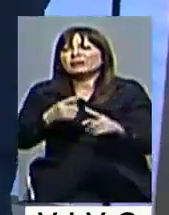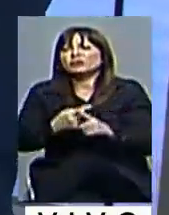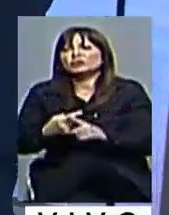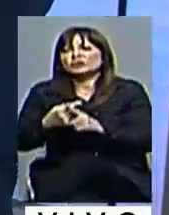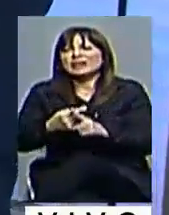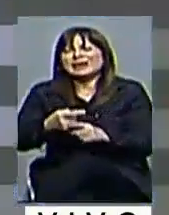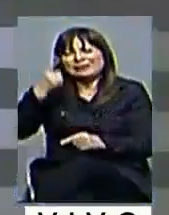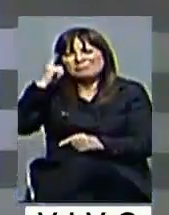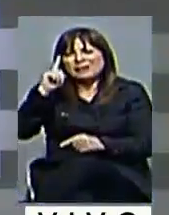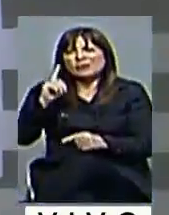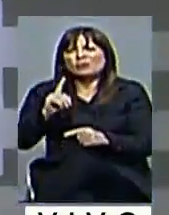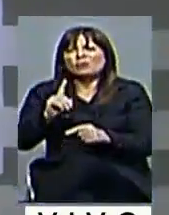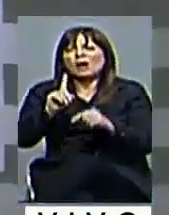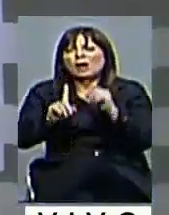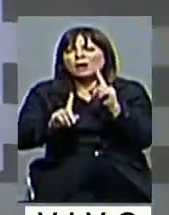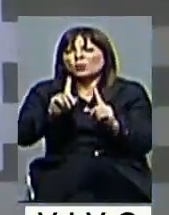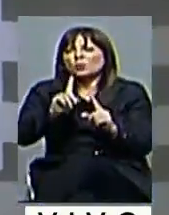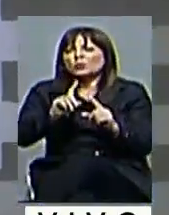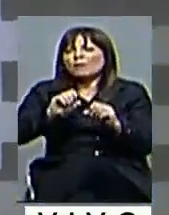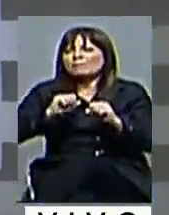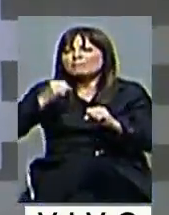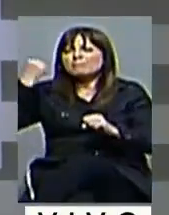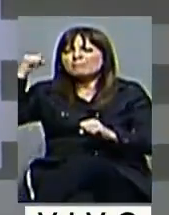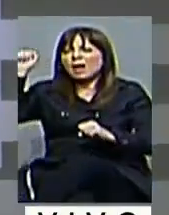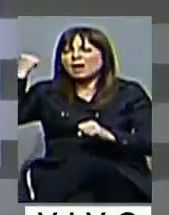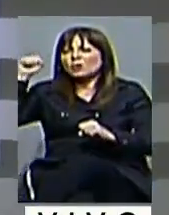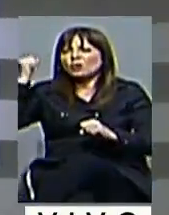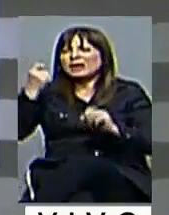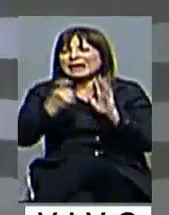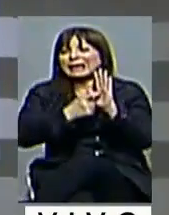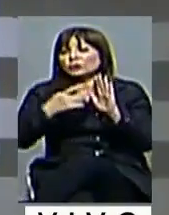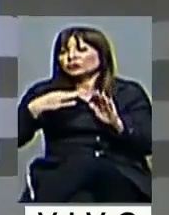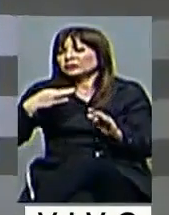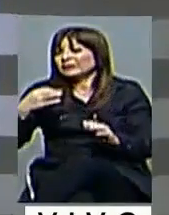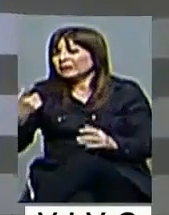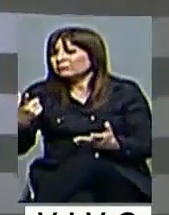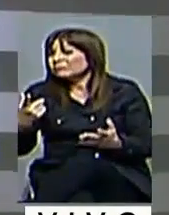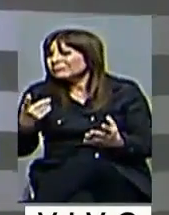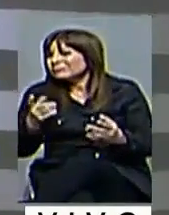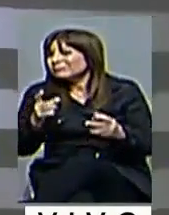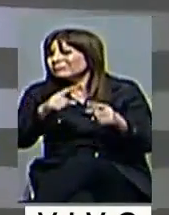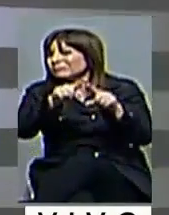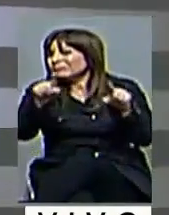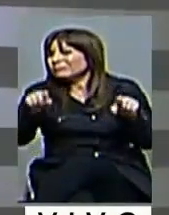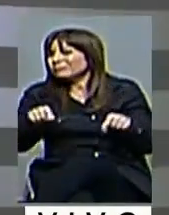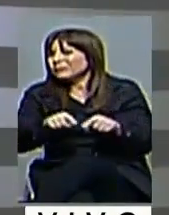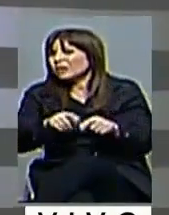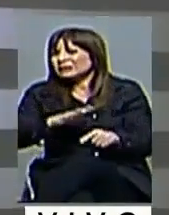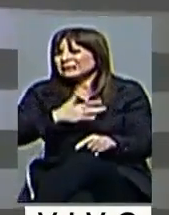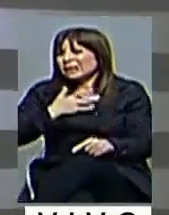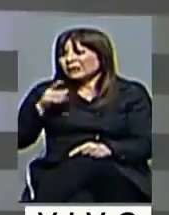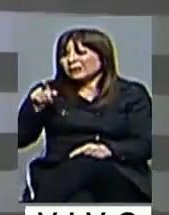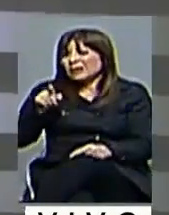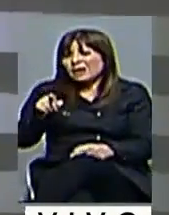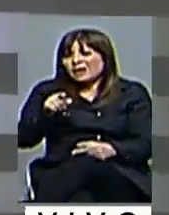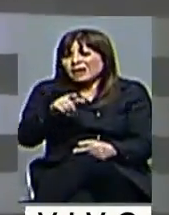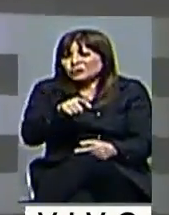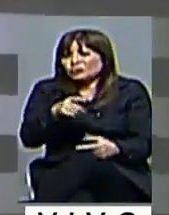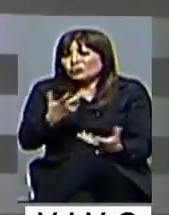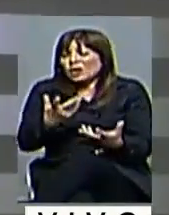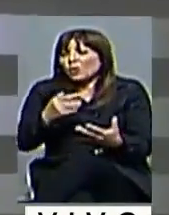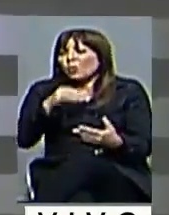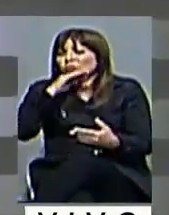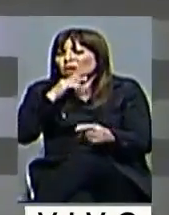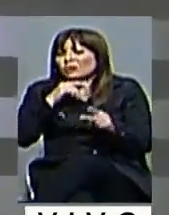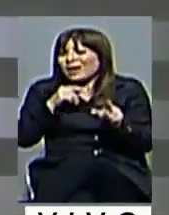igual hubo paro en el registro civil, igual la ANEF ha tenido una postura, porque lo que sienten ellos es que lo utilizaron para ganar la democracia, pero posteriormente